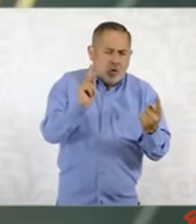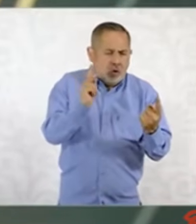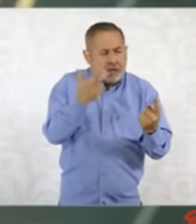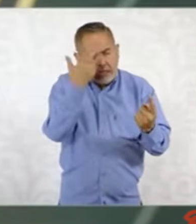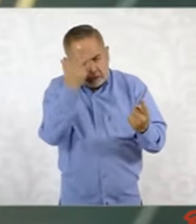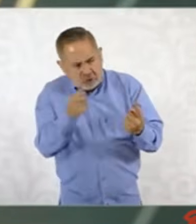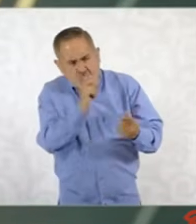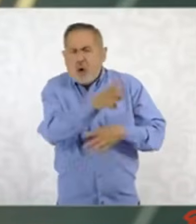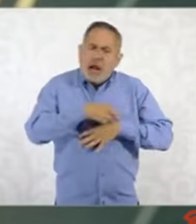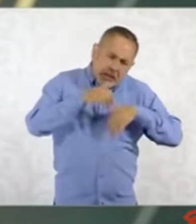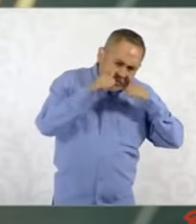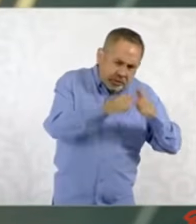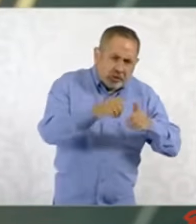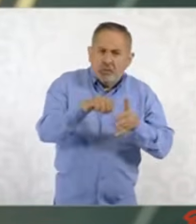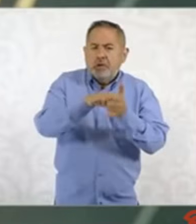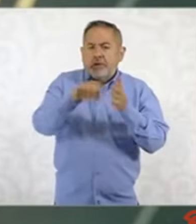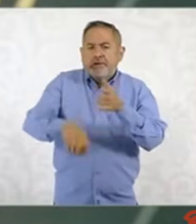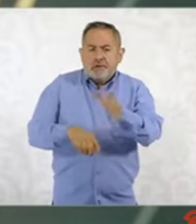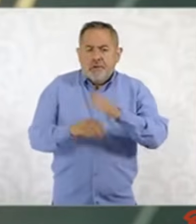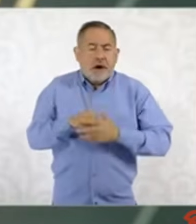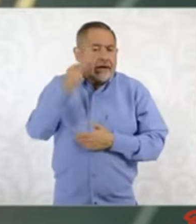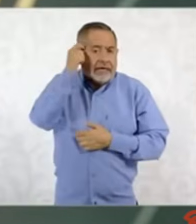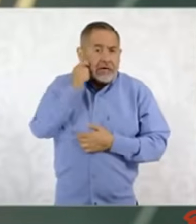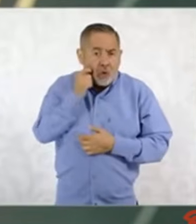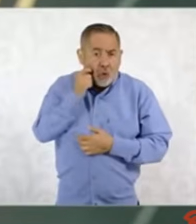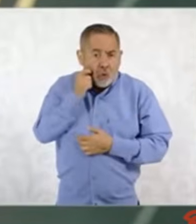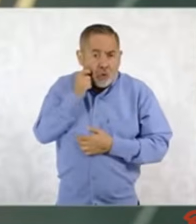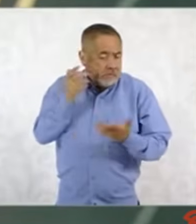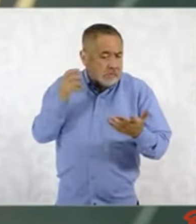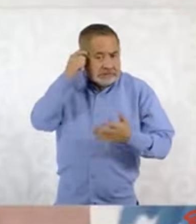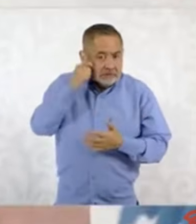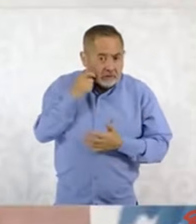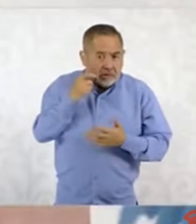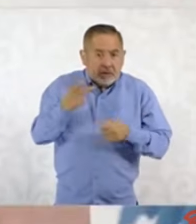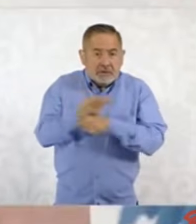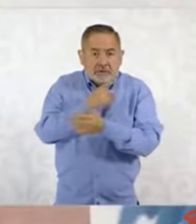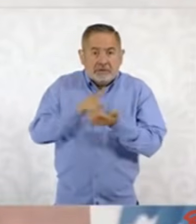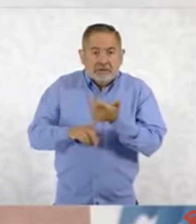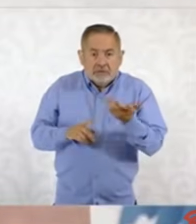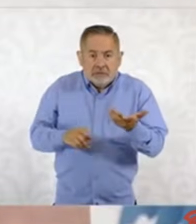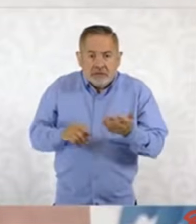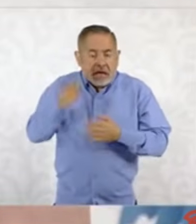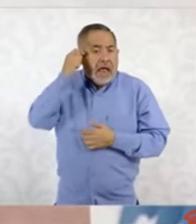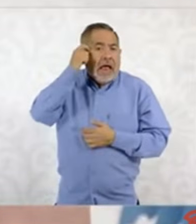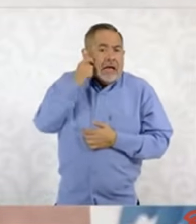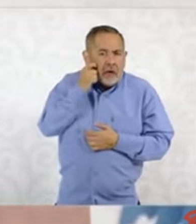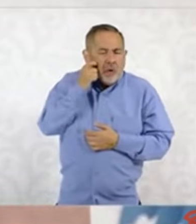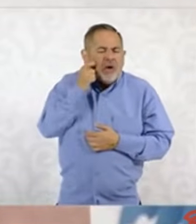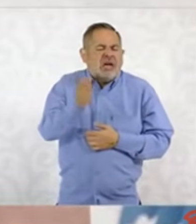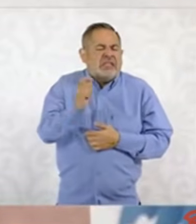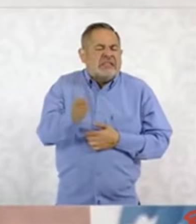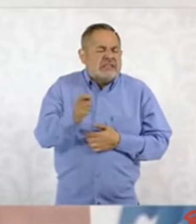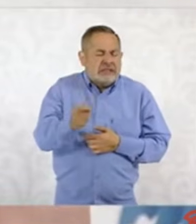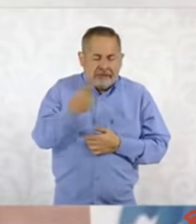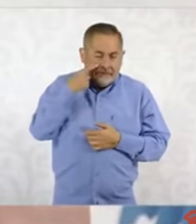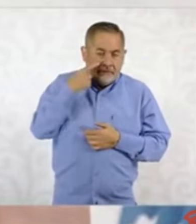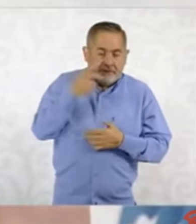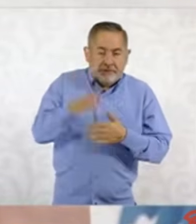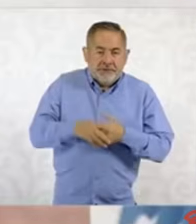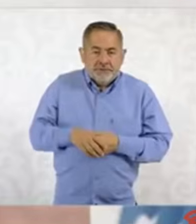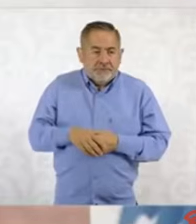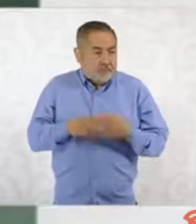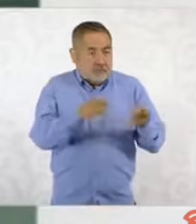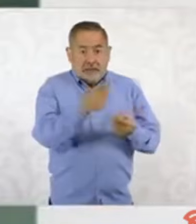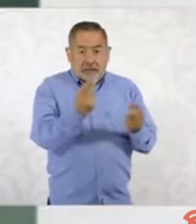los atendemos. El caso de Guerrero, ¿qué hemos hecho en Guerrero, por ejemplo? Hay mucha